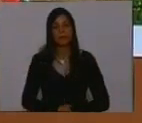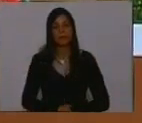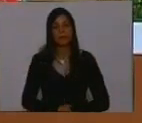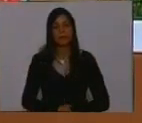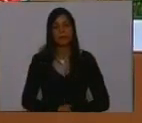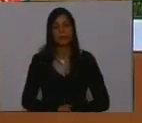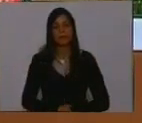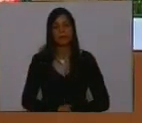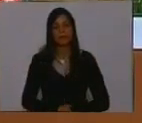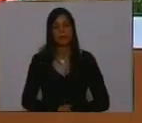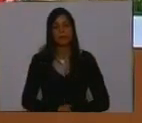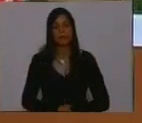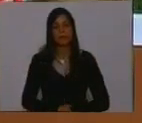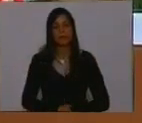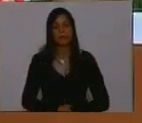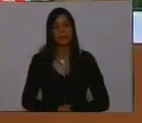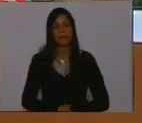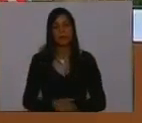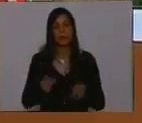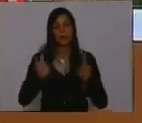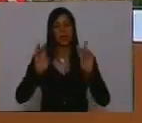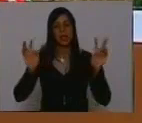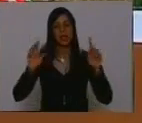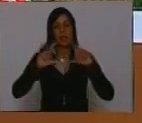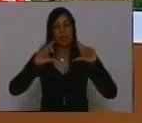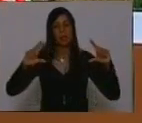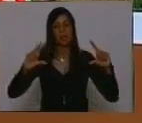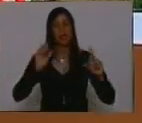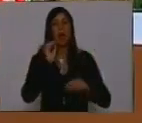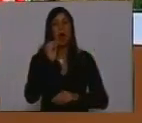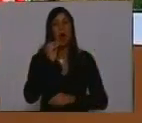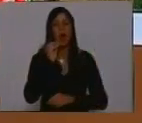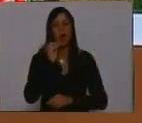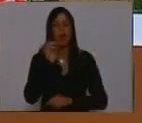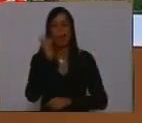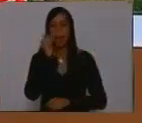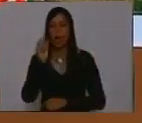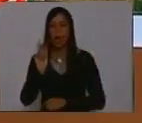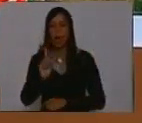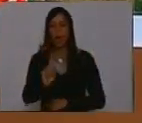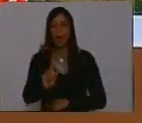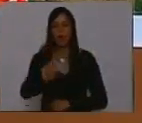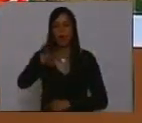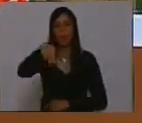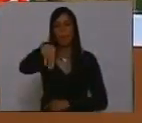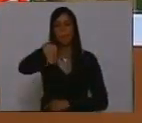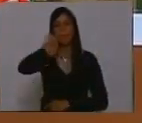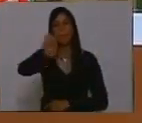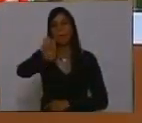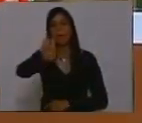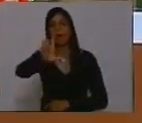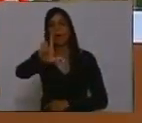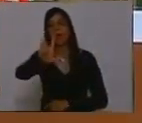Constituyente, capítulo Juventud y Futuro. Tiene la palabra el constituyente Melvin Maldonado.